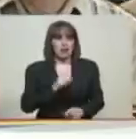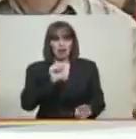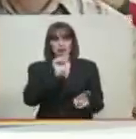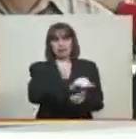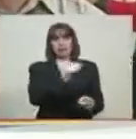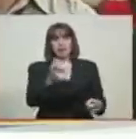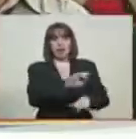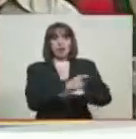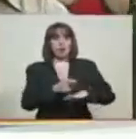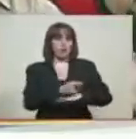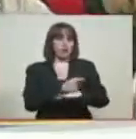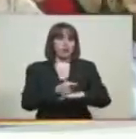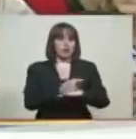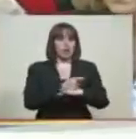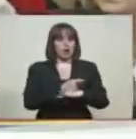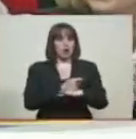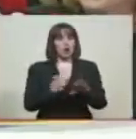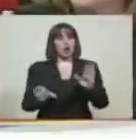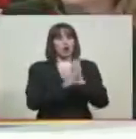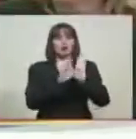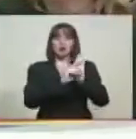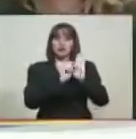derrocar al gobierno constitucional